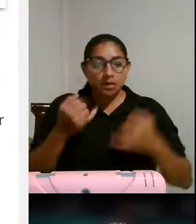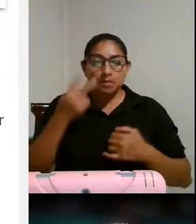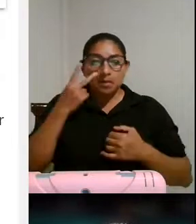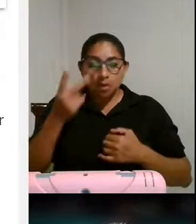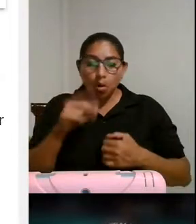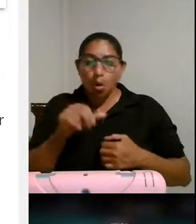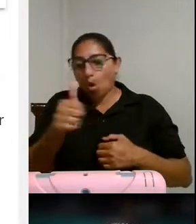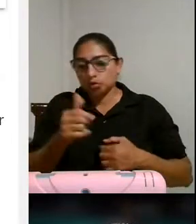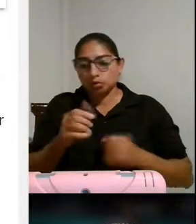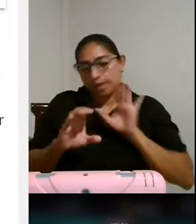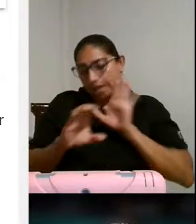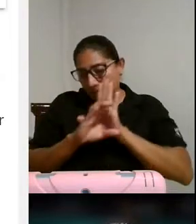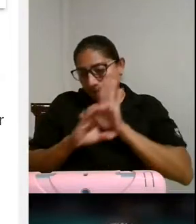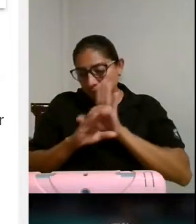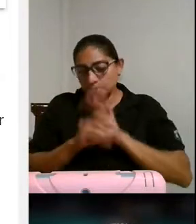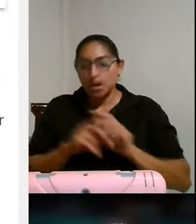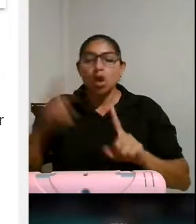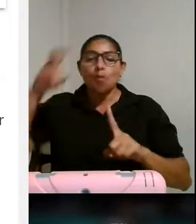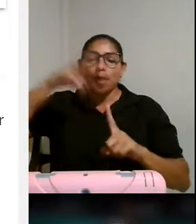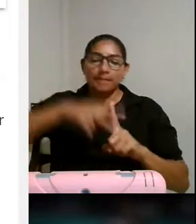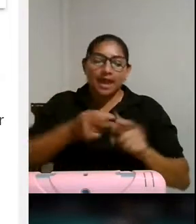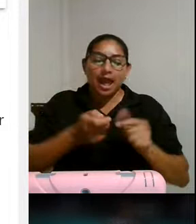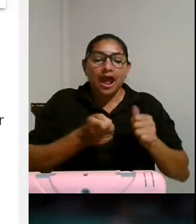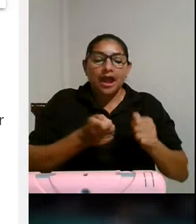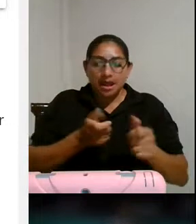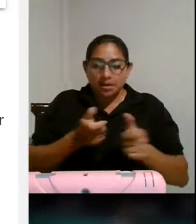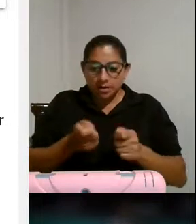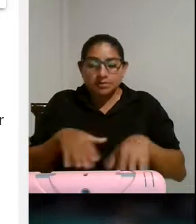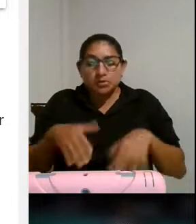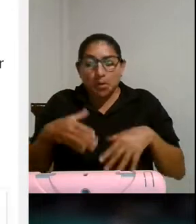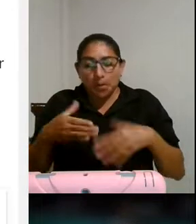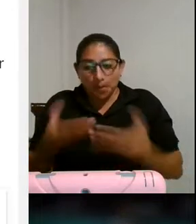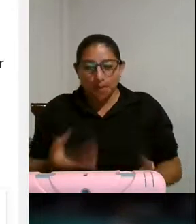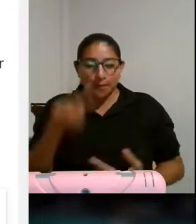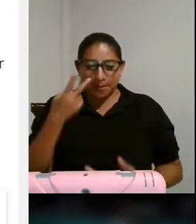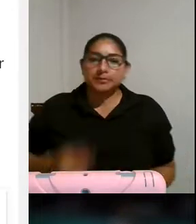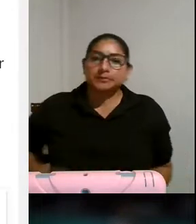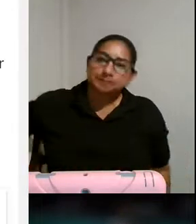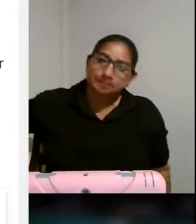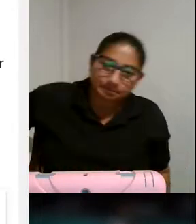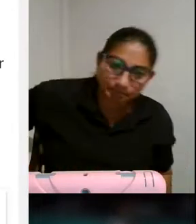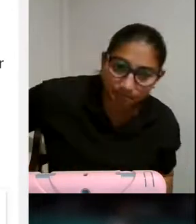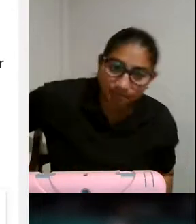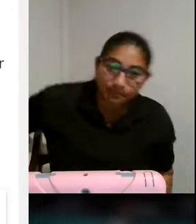aplicado a la administración. Y en este caso incluye varias cosas.